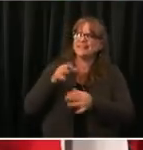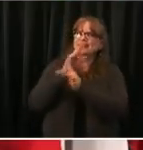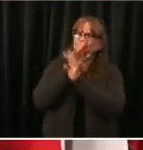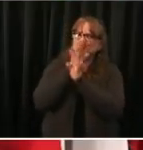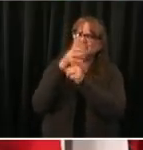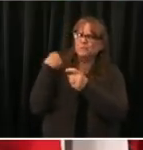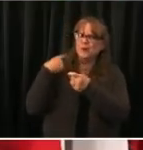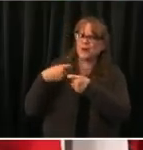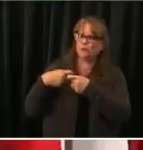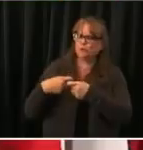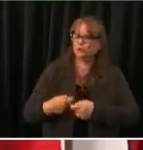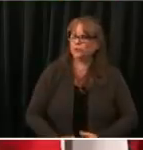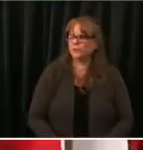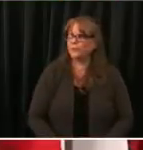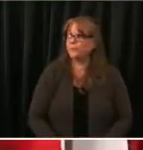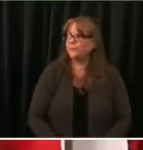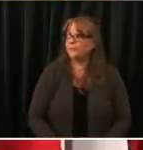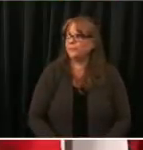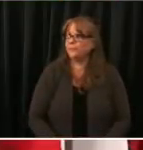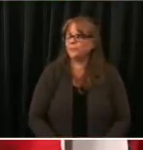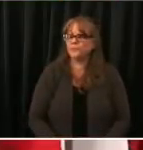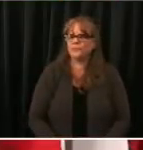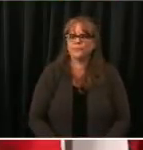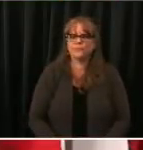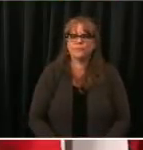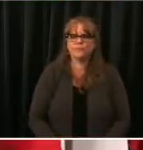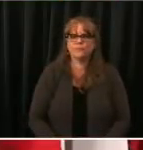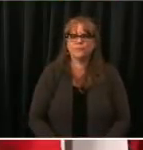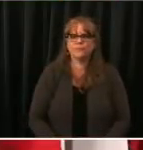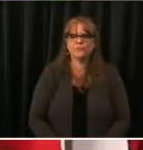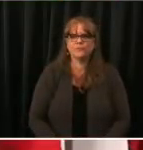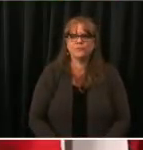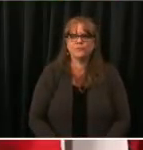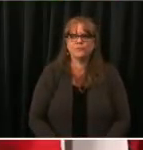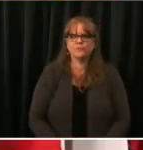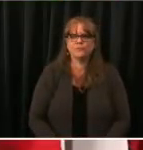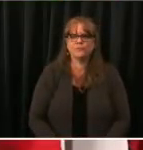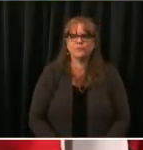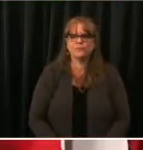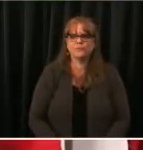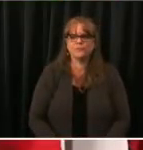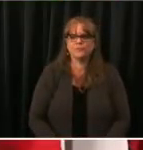con su fecha de Navidad, como un